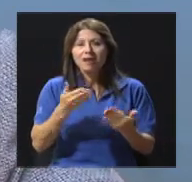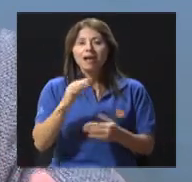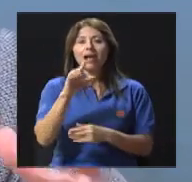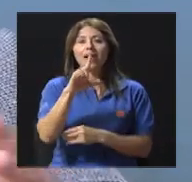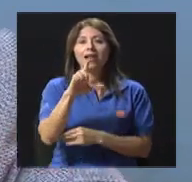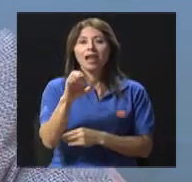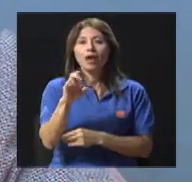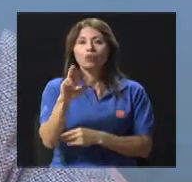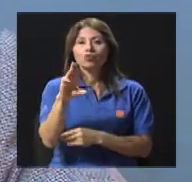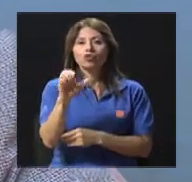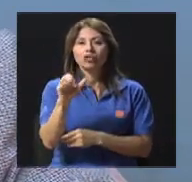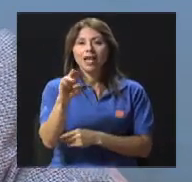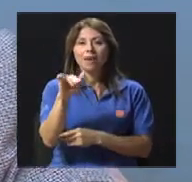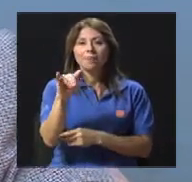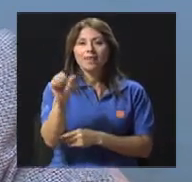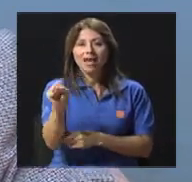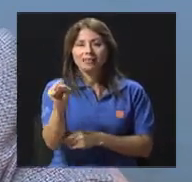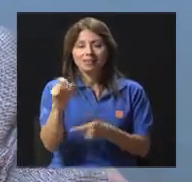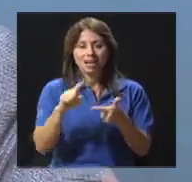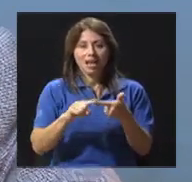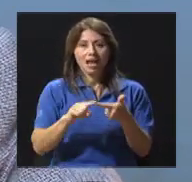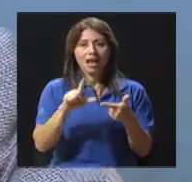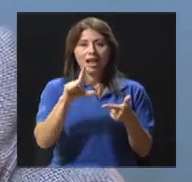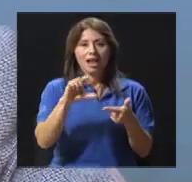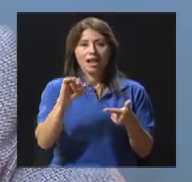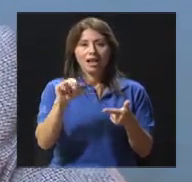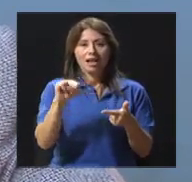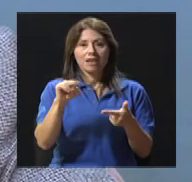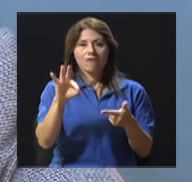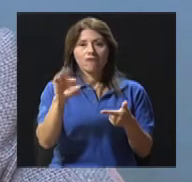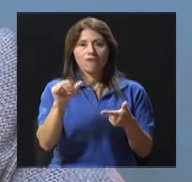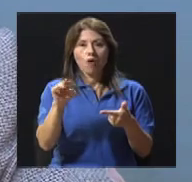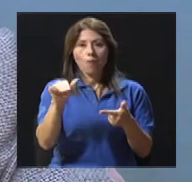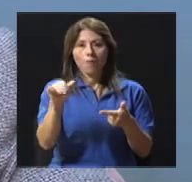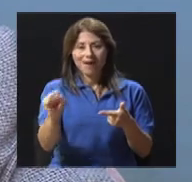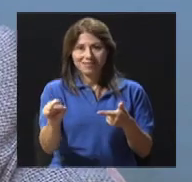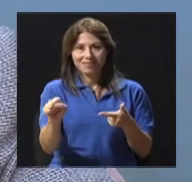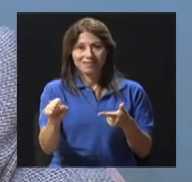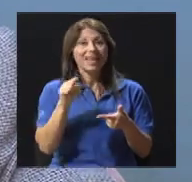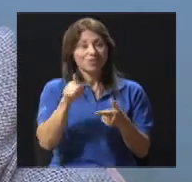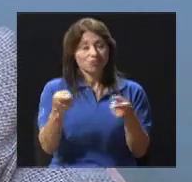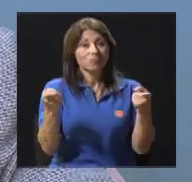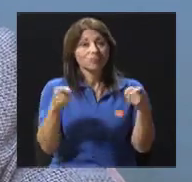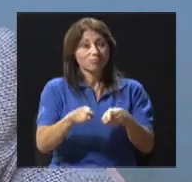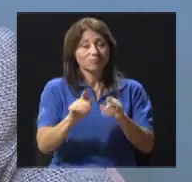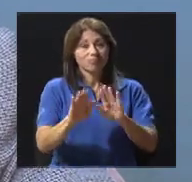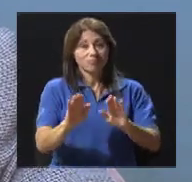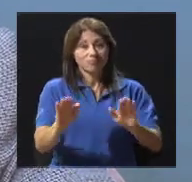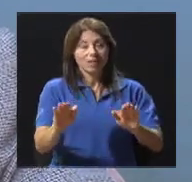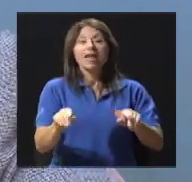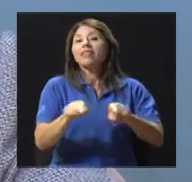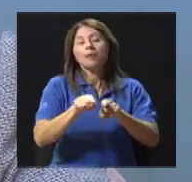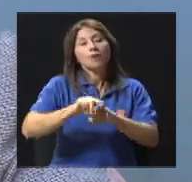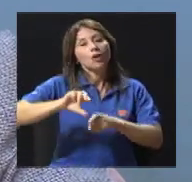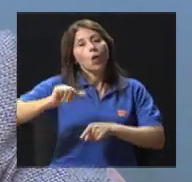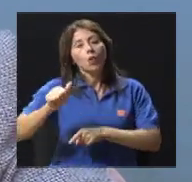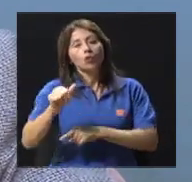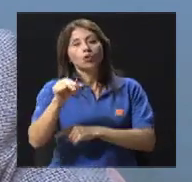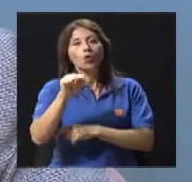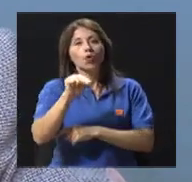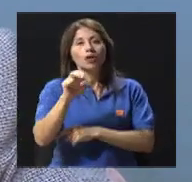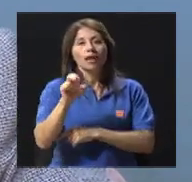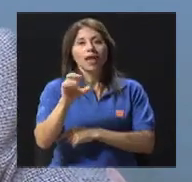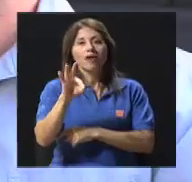leucemias y los linfomas. Son los tumores no sólidos que afectan a estos pequeñitos, y otros tipos más específicos como el nefroblastoma